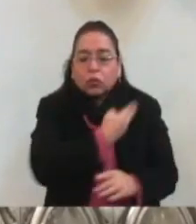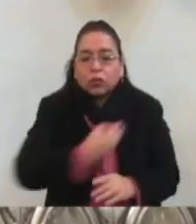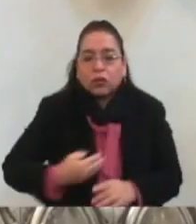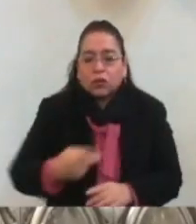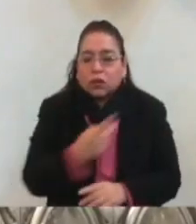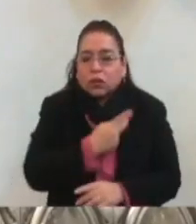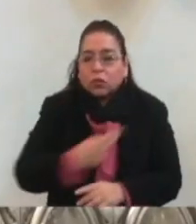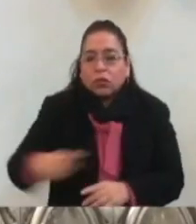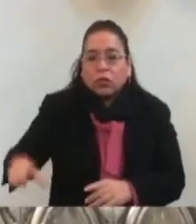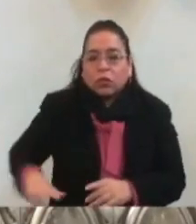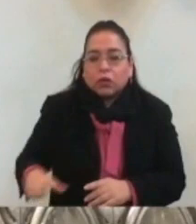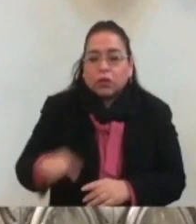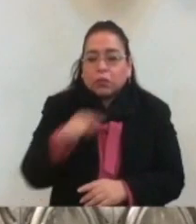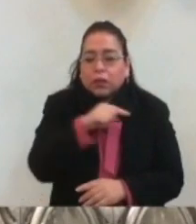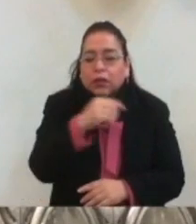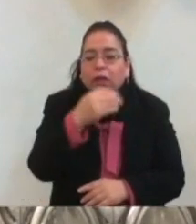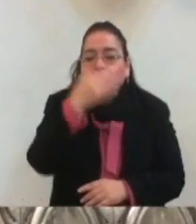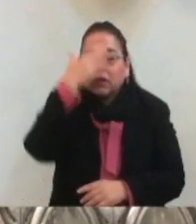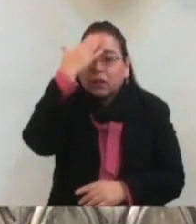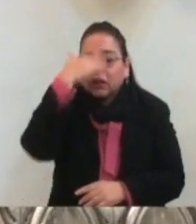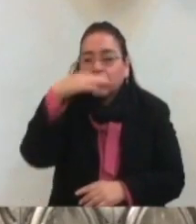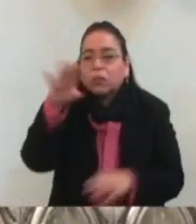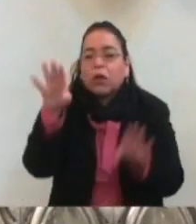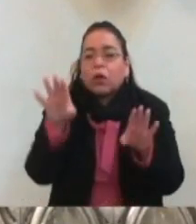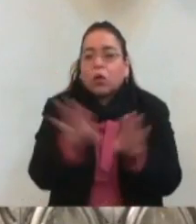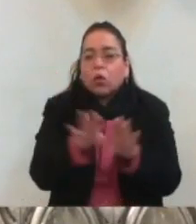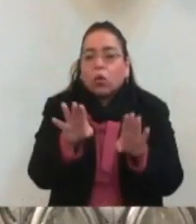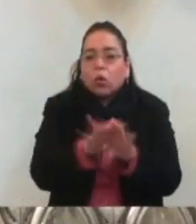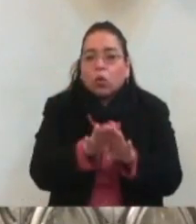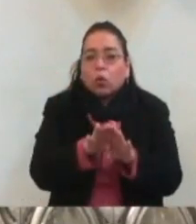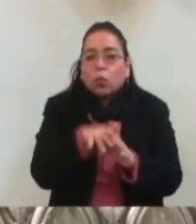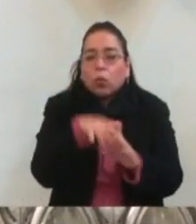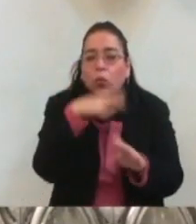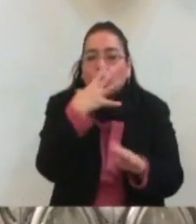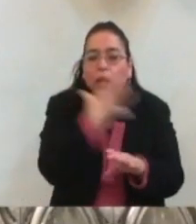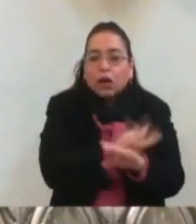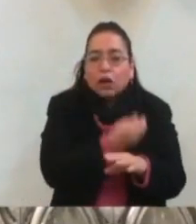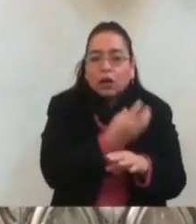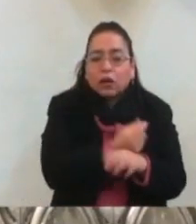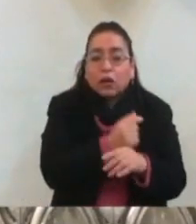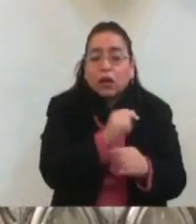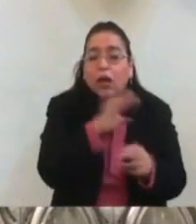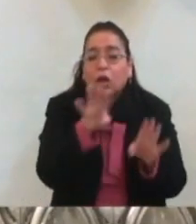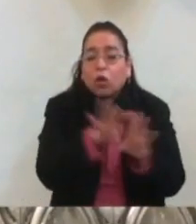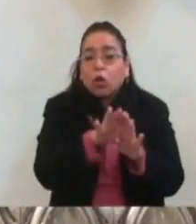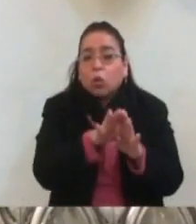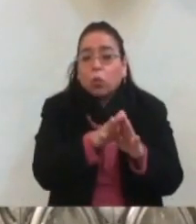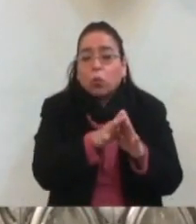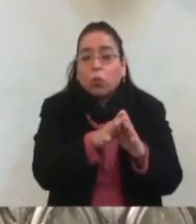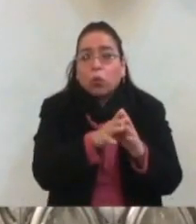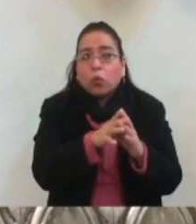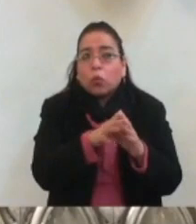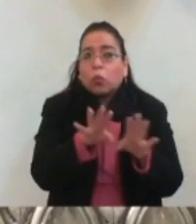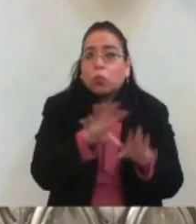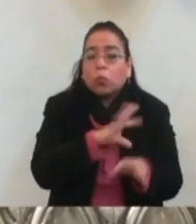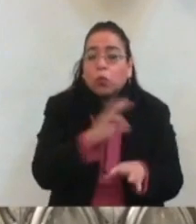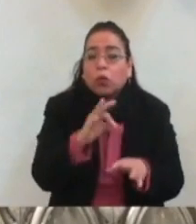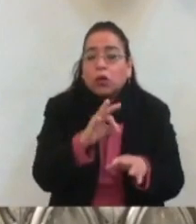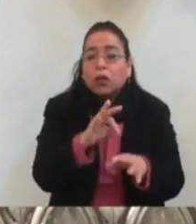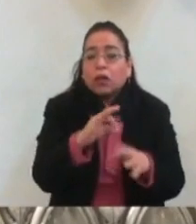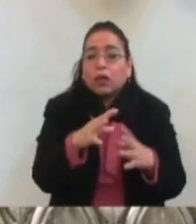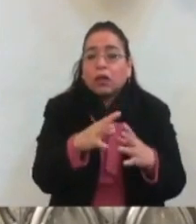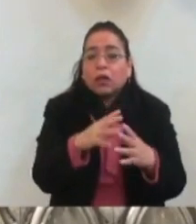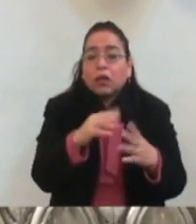amor para resolver con criterios divinos los problemas